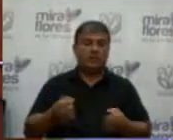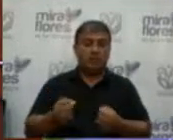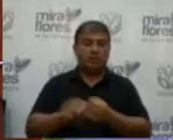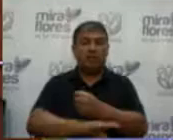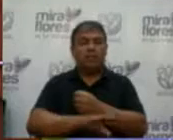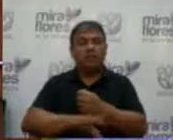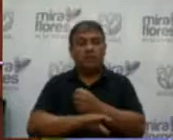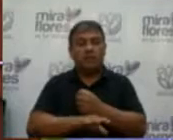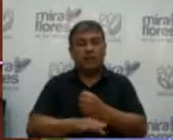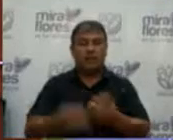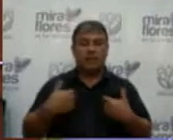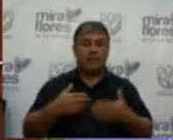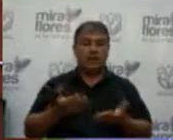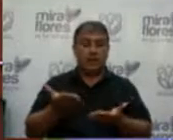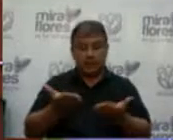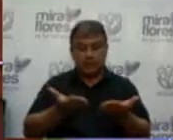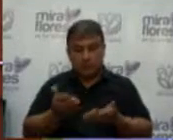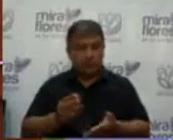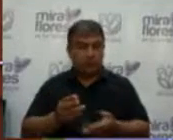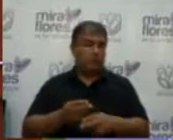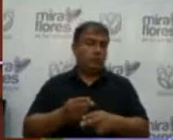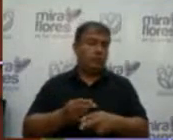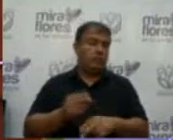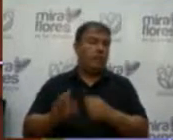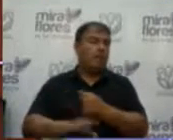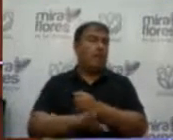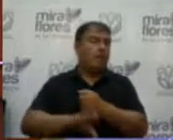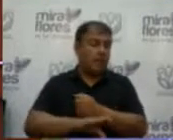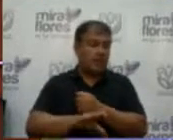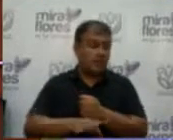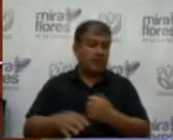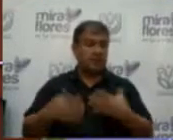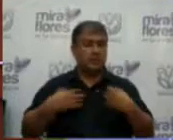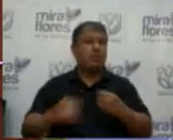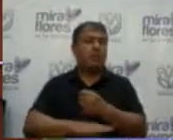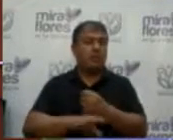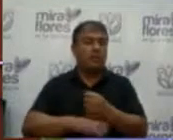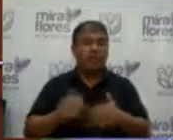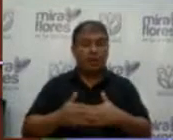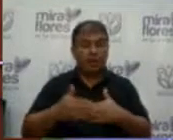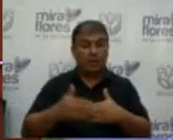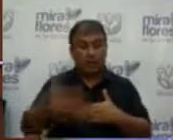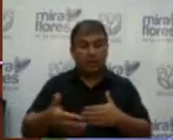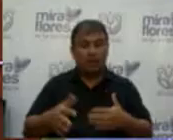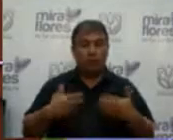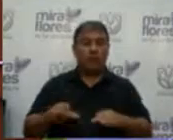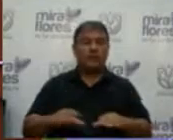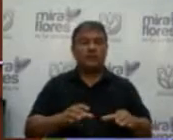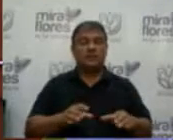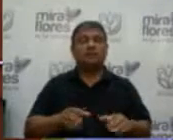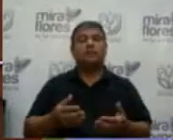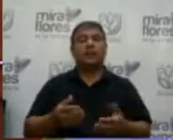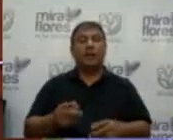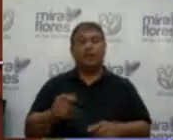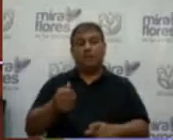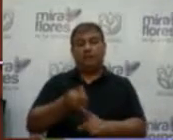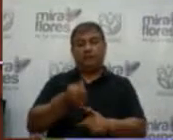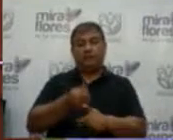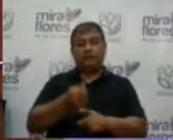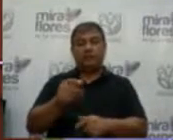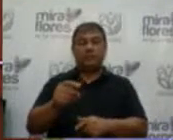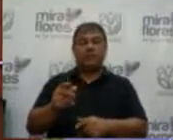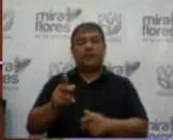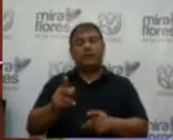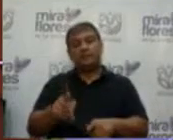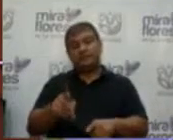Básicamente para una atención primaria, reitero, es una atención primaria para que luego puedan ser las víctimas, luego de